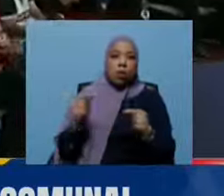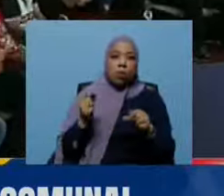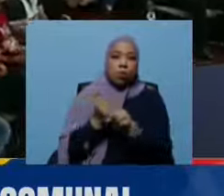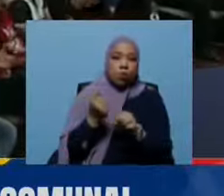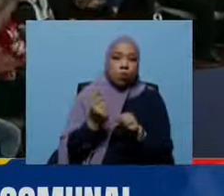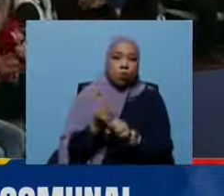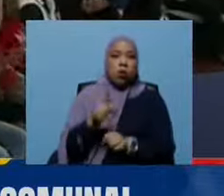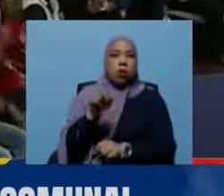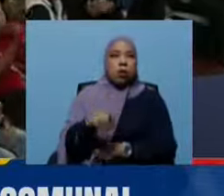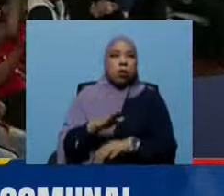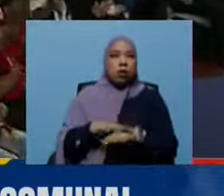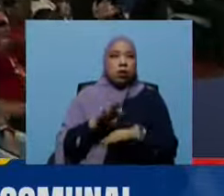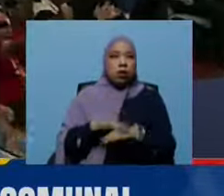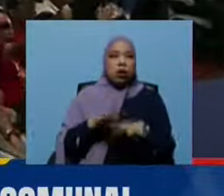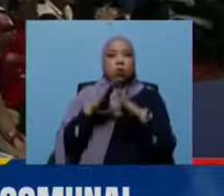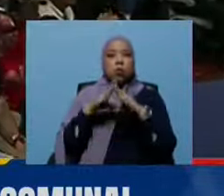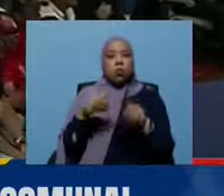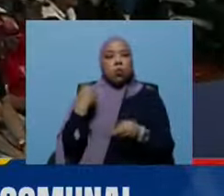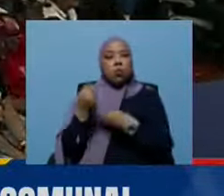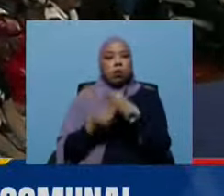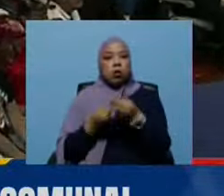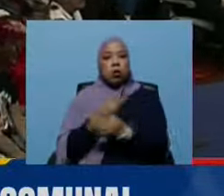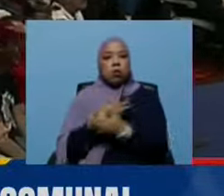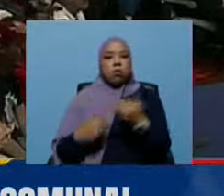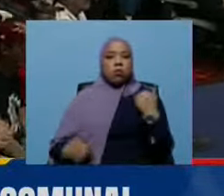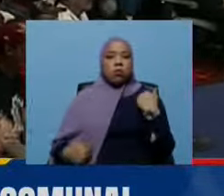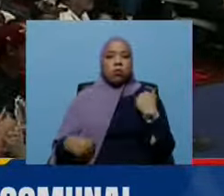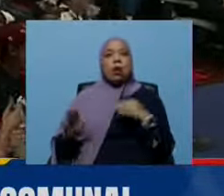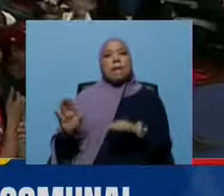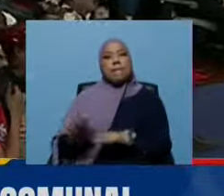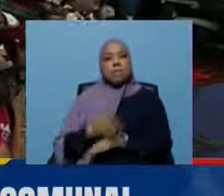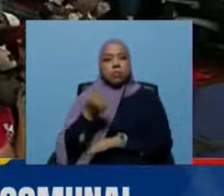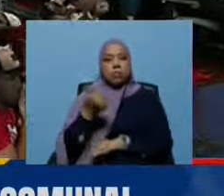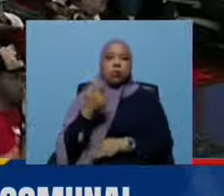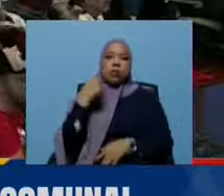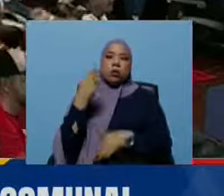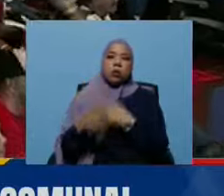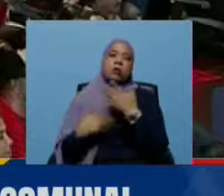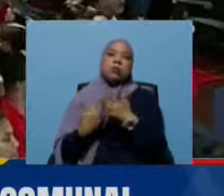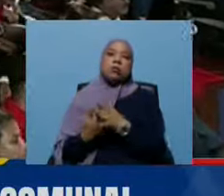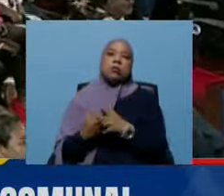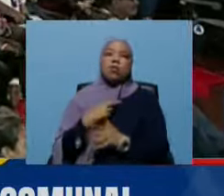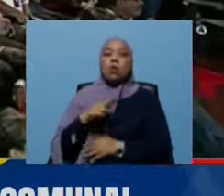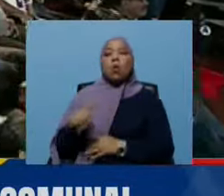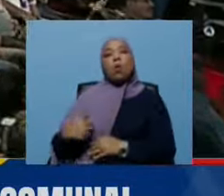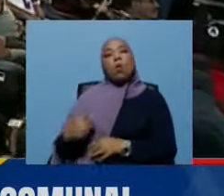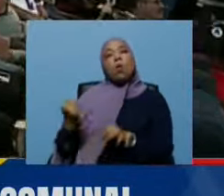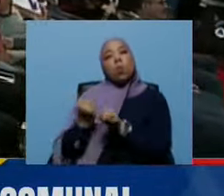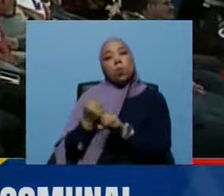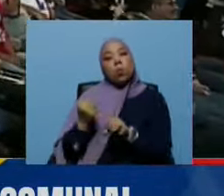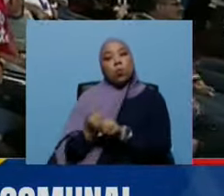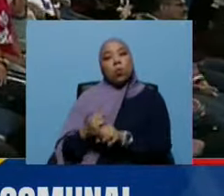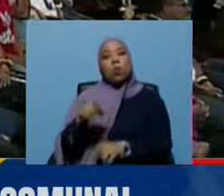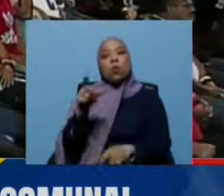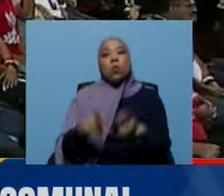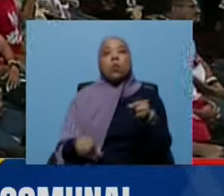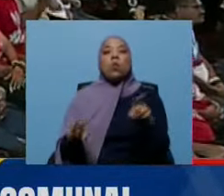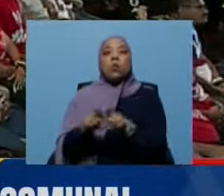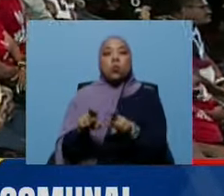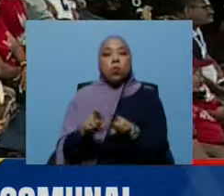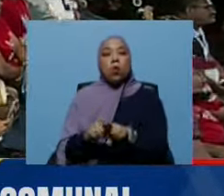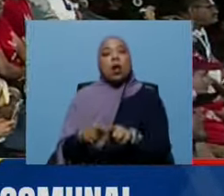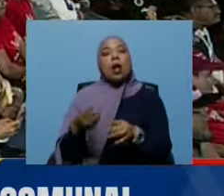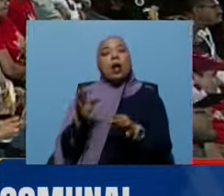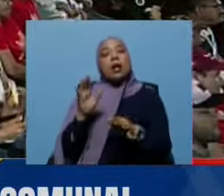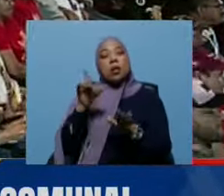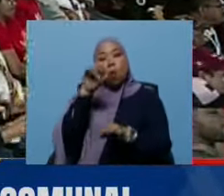me dijeron. Di todo lo que tengas que decirle al presidente, pero principalmente dile a esto, porque nosotros queremos cuidar la caficultura y hemos decretado